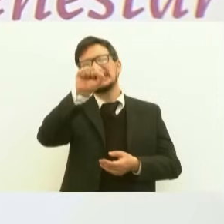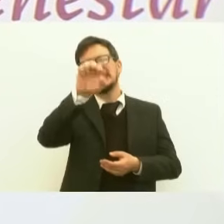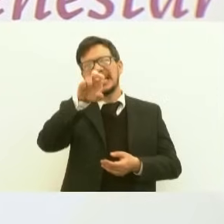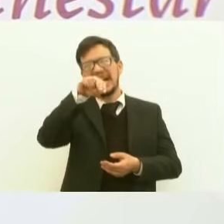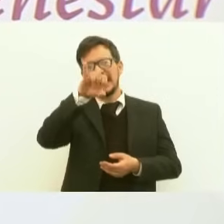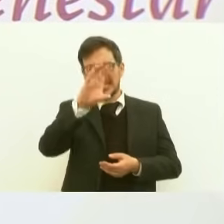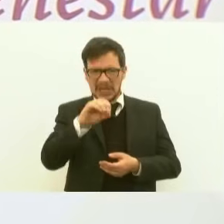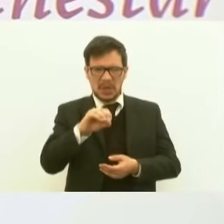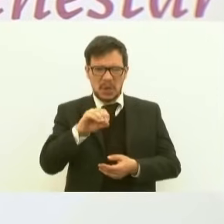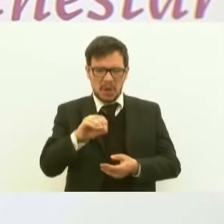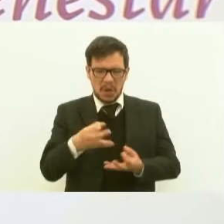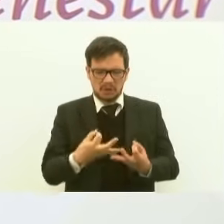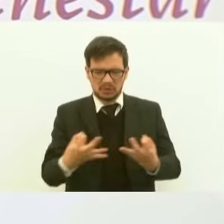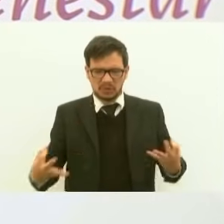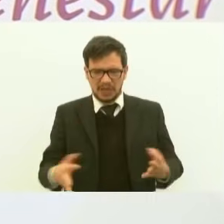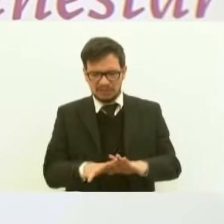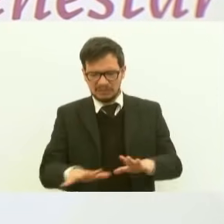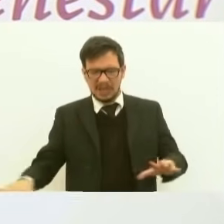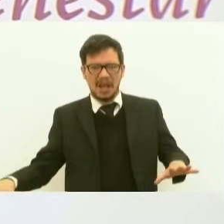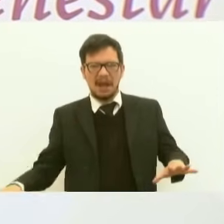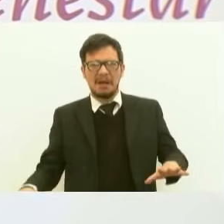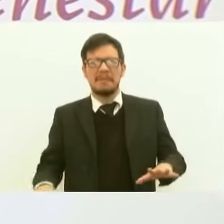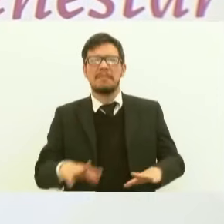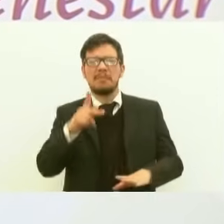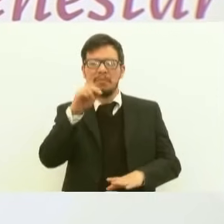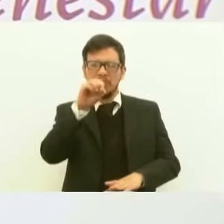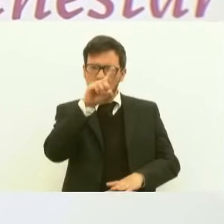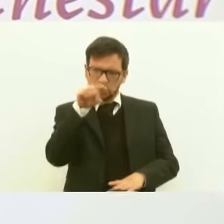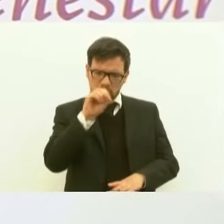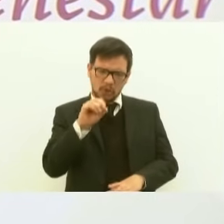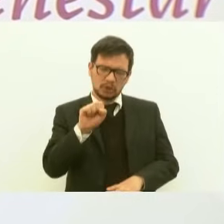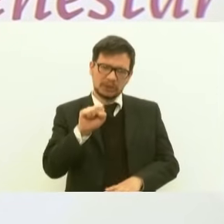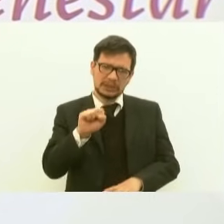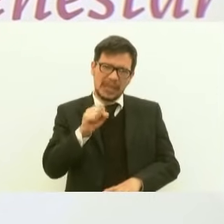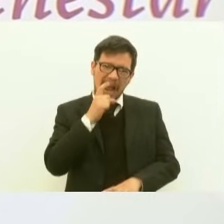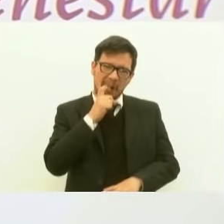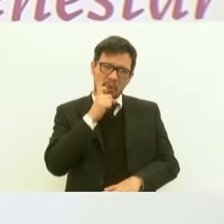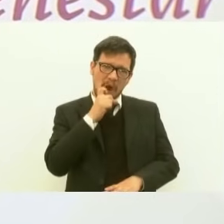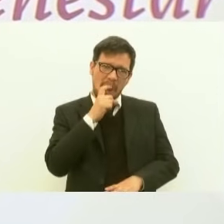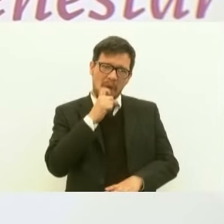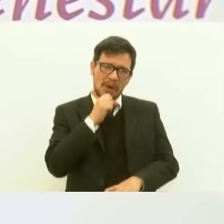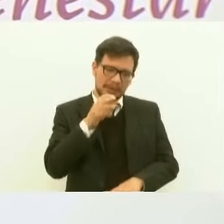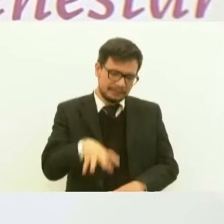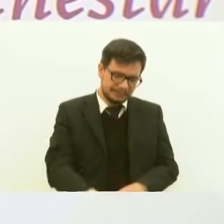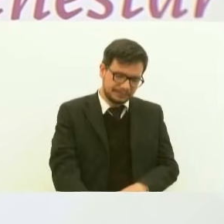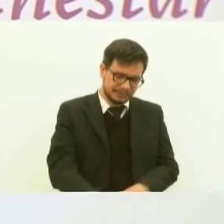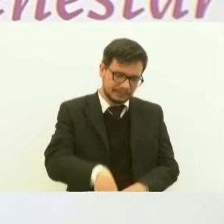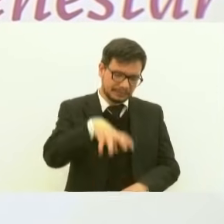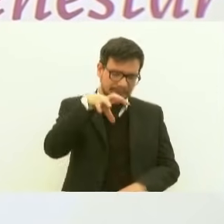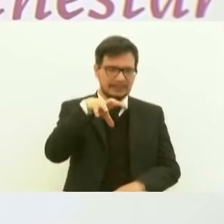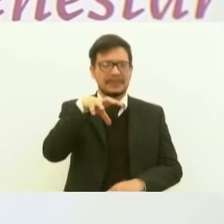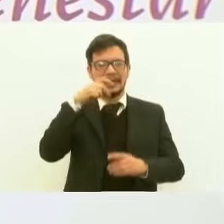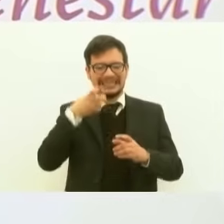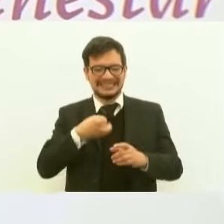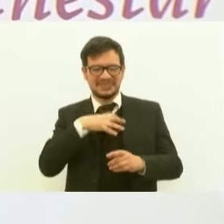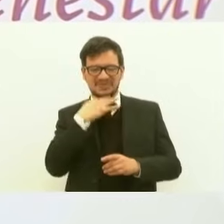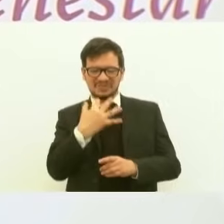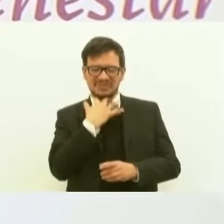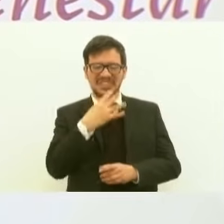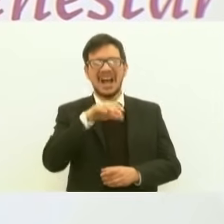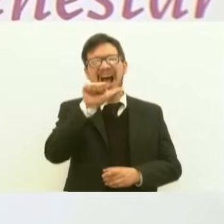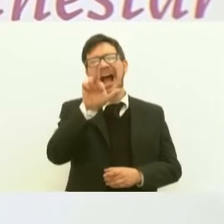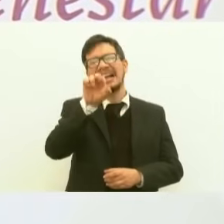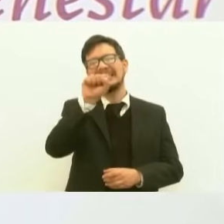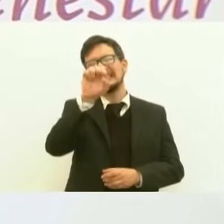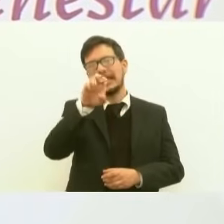subsuelo, en los pozos de agua se extrae arsénico y